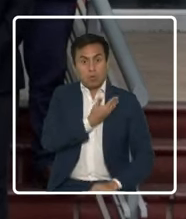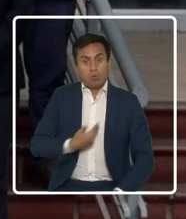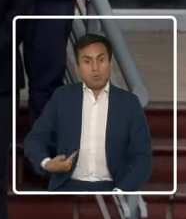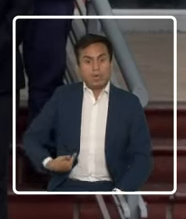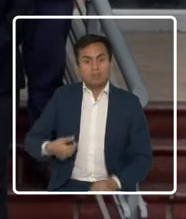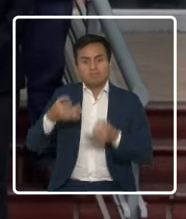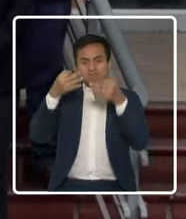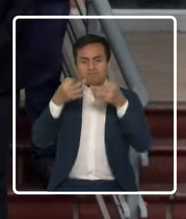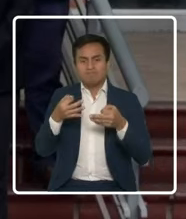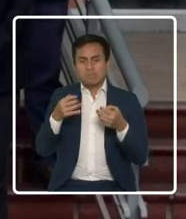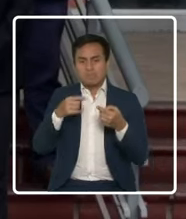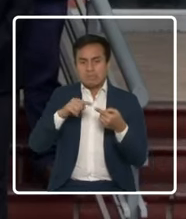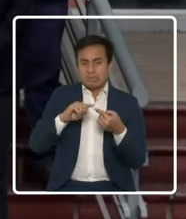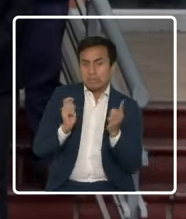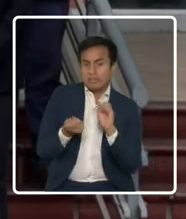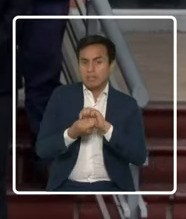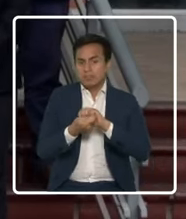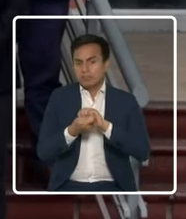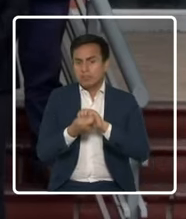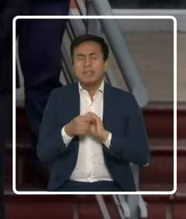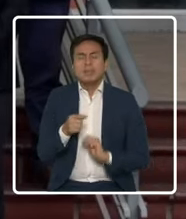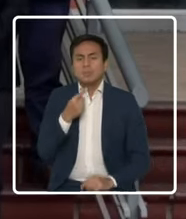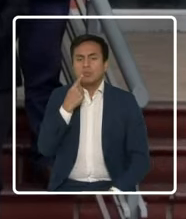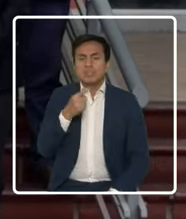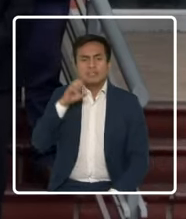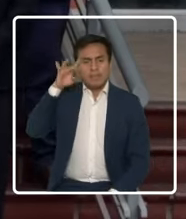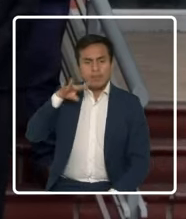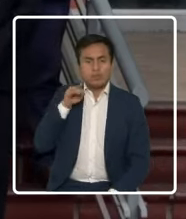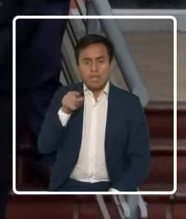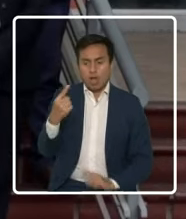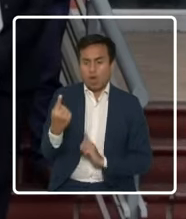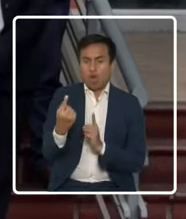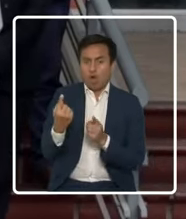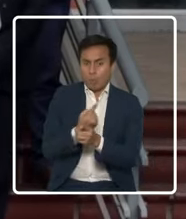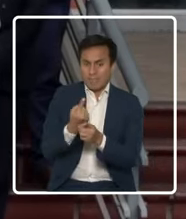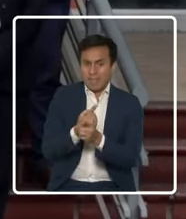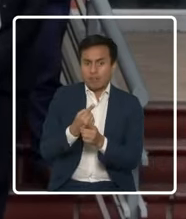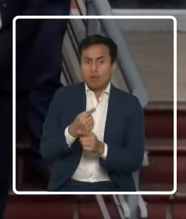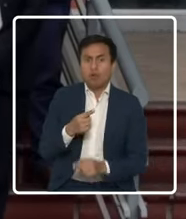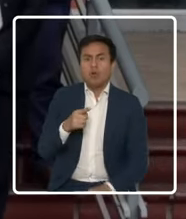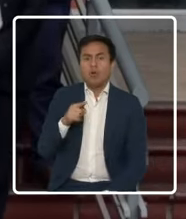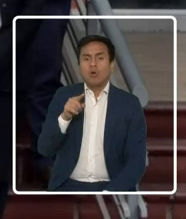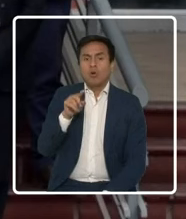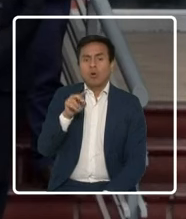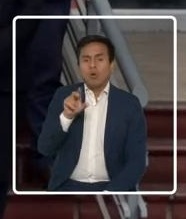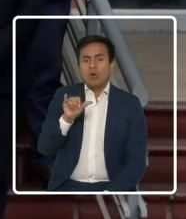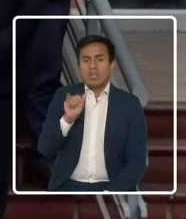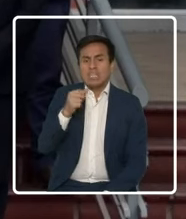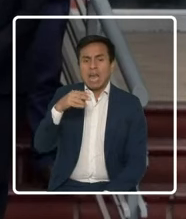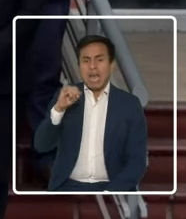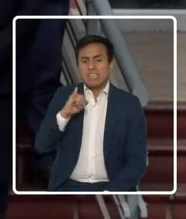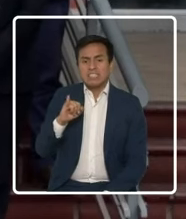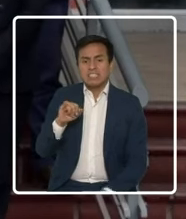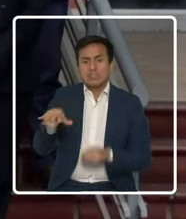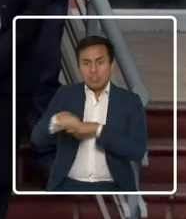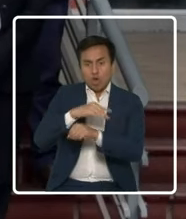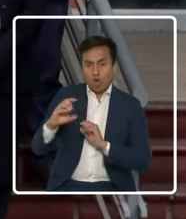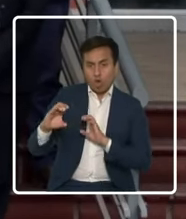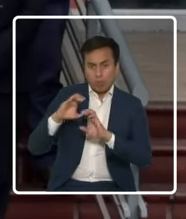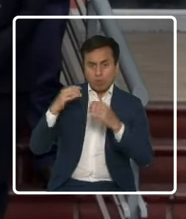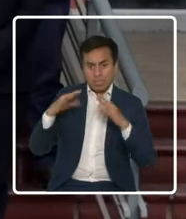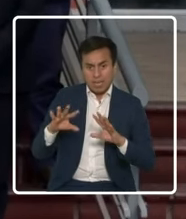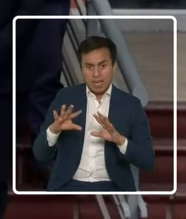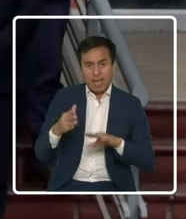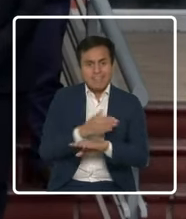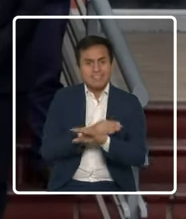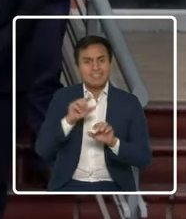gobierno ha determinado como punto de inflexión. Quisiéramos saber si usted ha conversado directamente con Ricardo Yáñez sobre esta situación, si usted mantiene